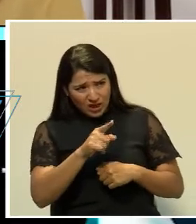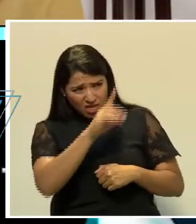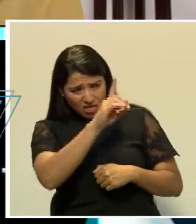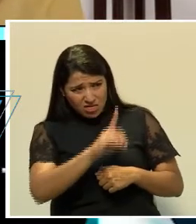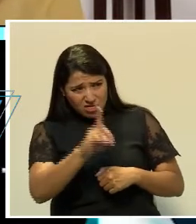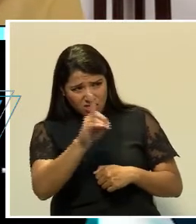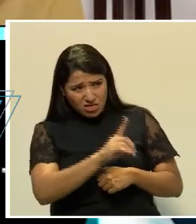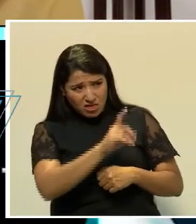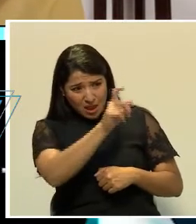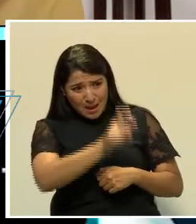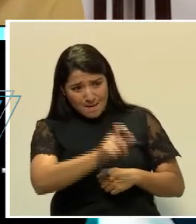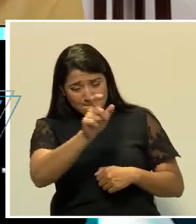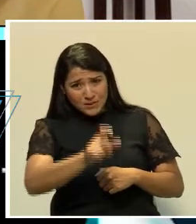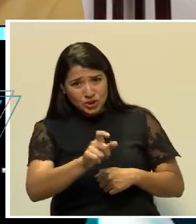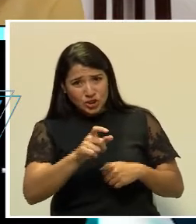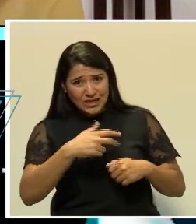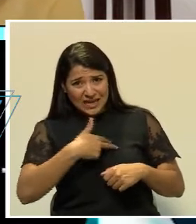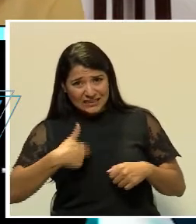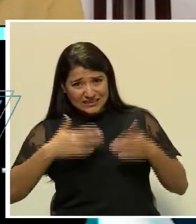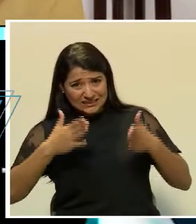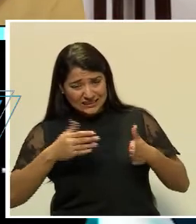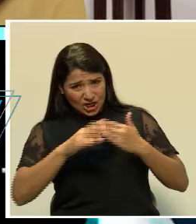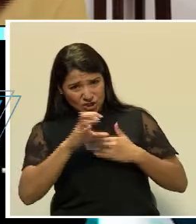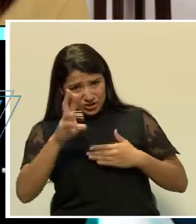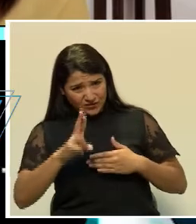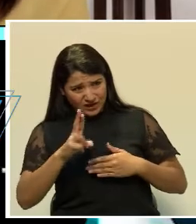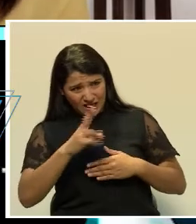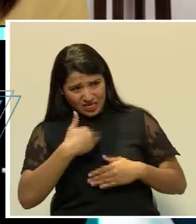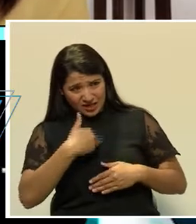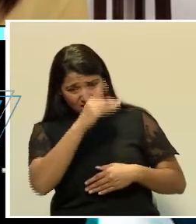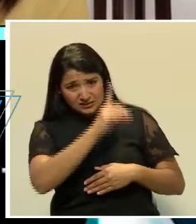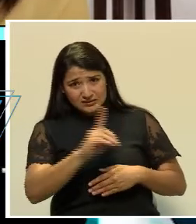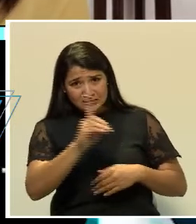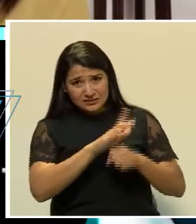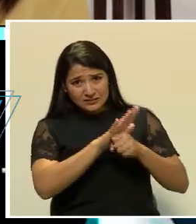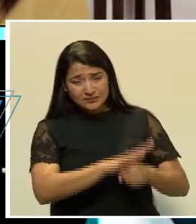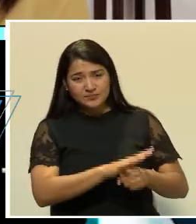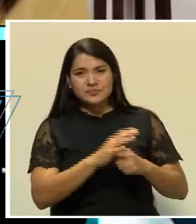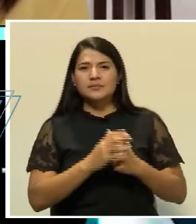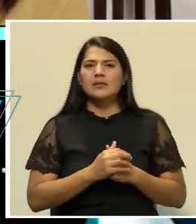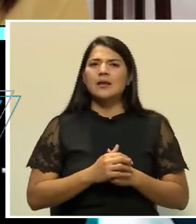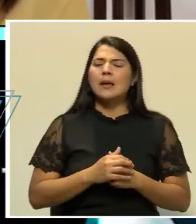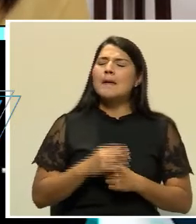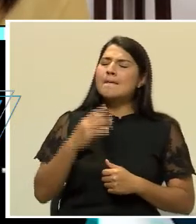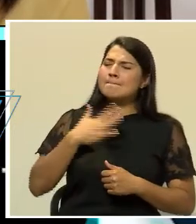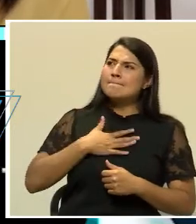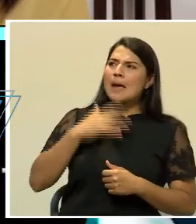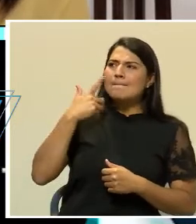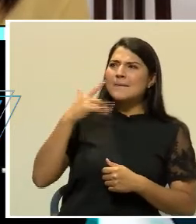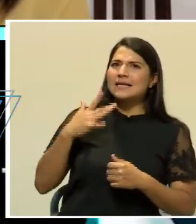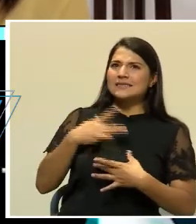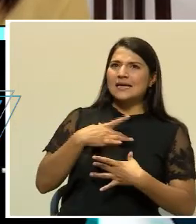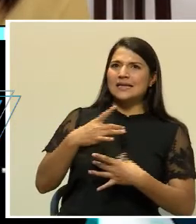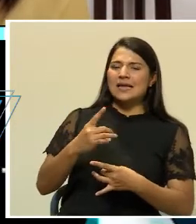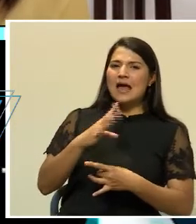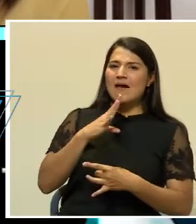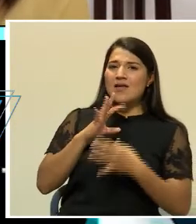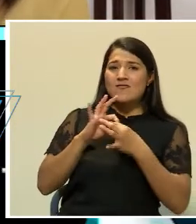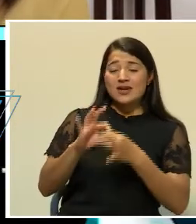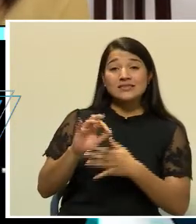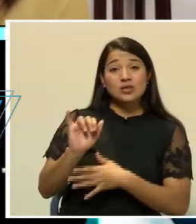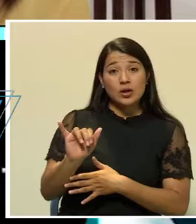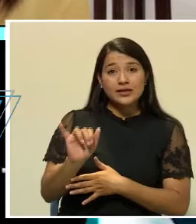los chinos y las chinas en Costa Rica? Viera que me parece muy interesante que hablemos de esto,